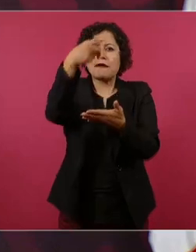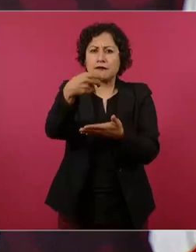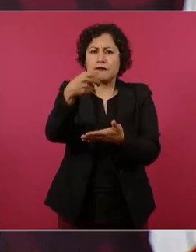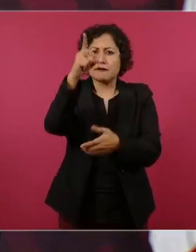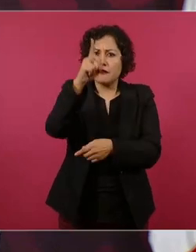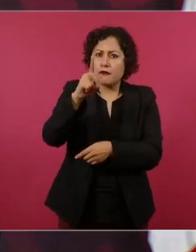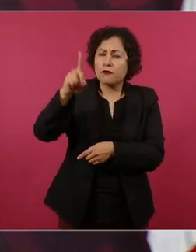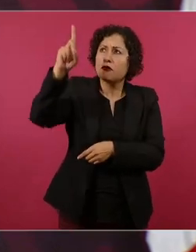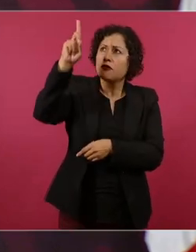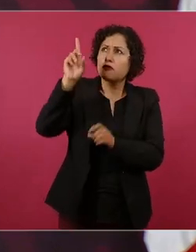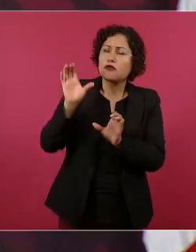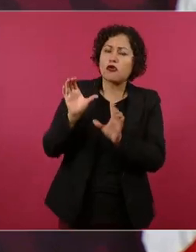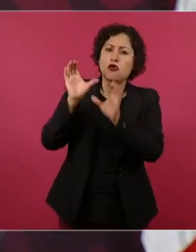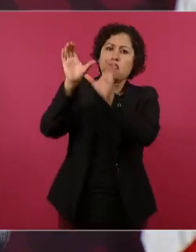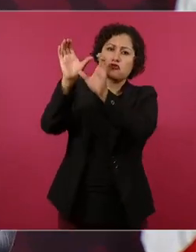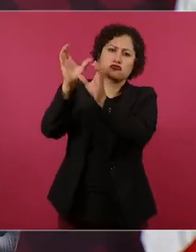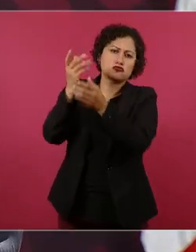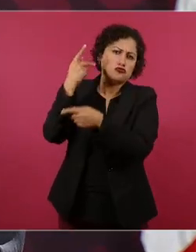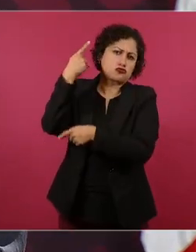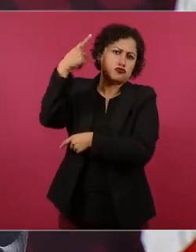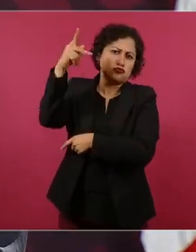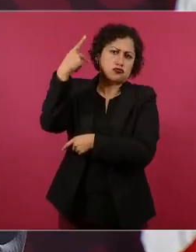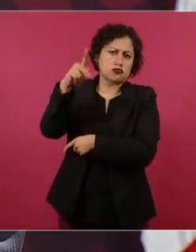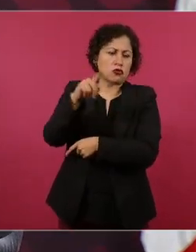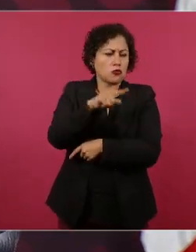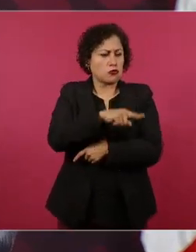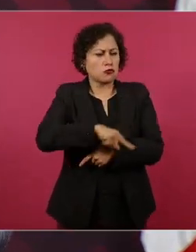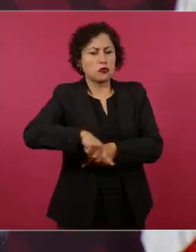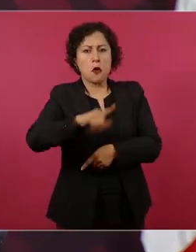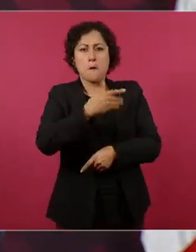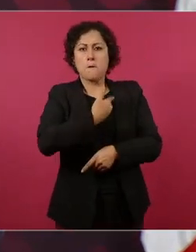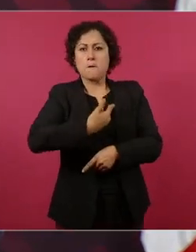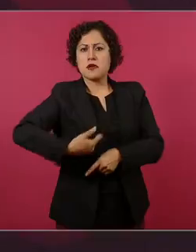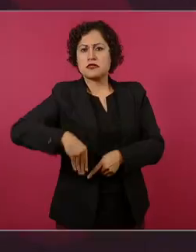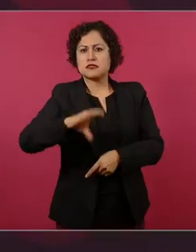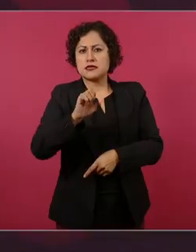reforma única en el mundo,